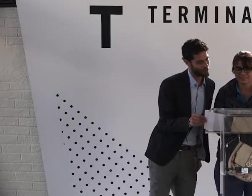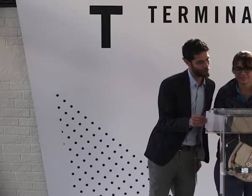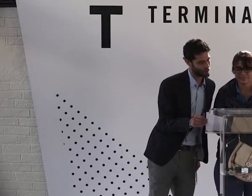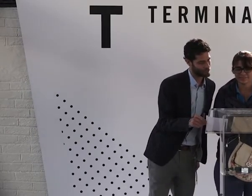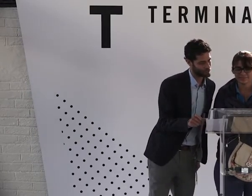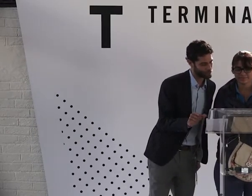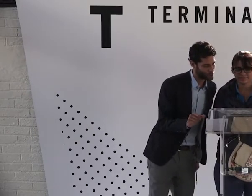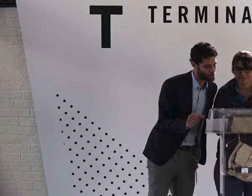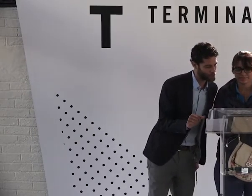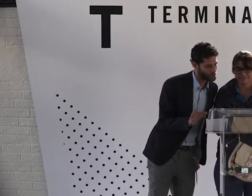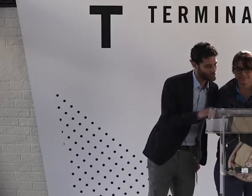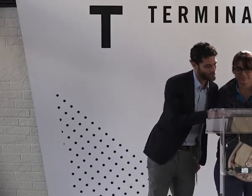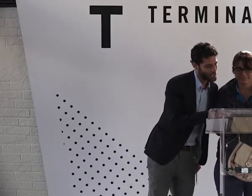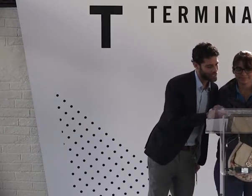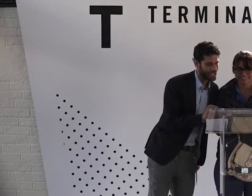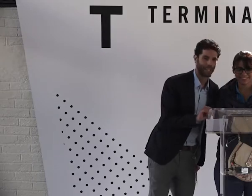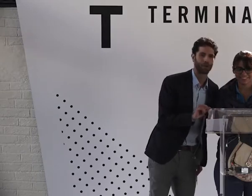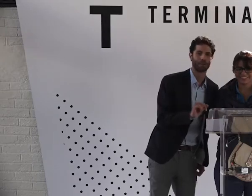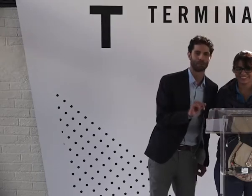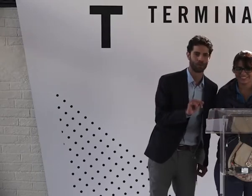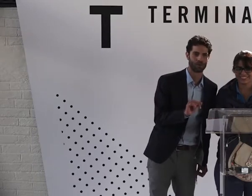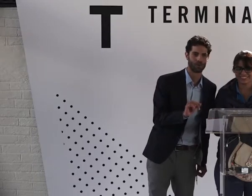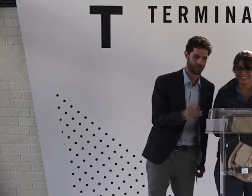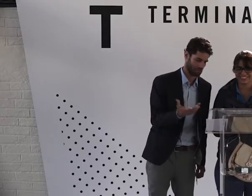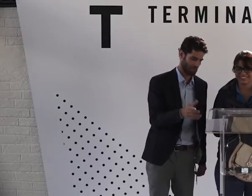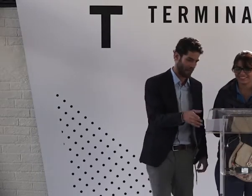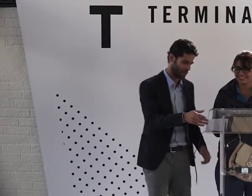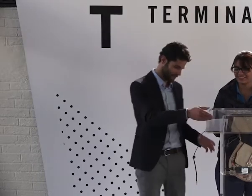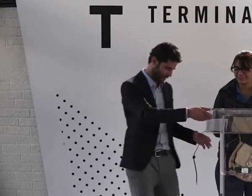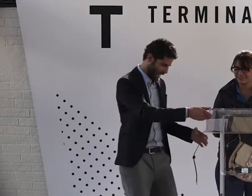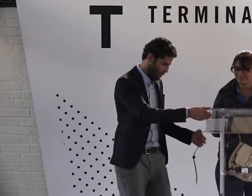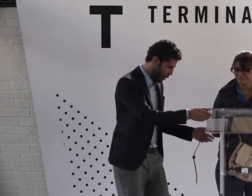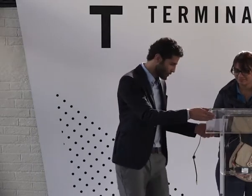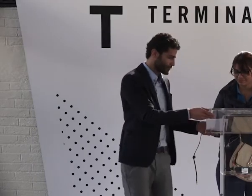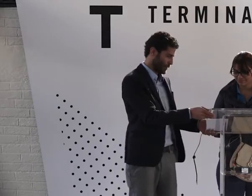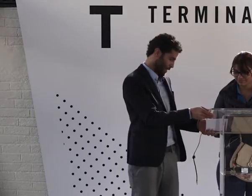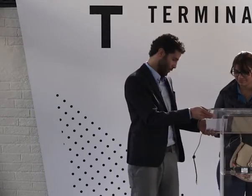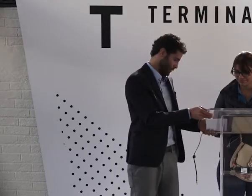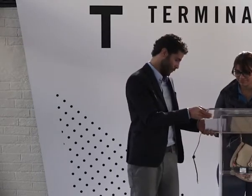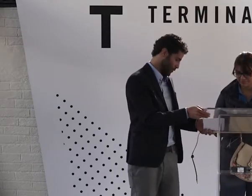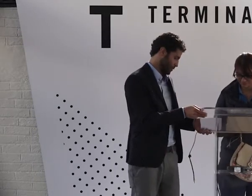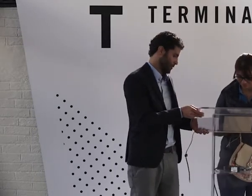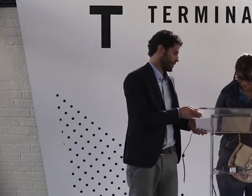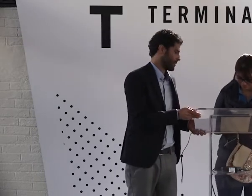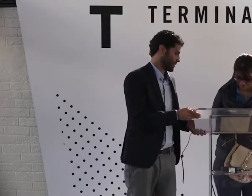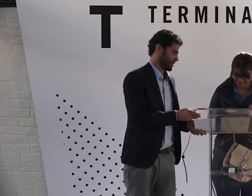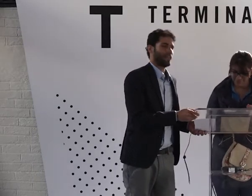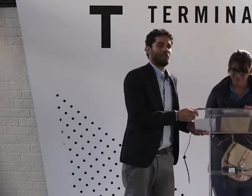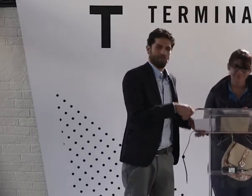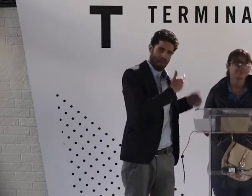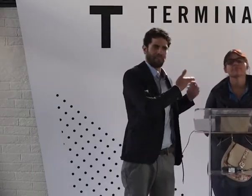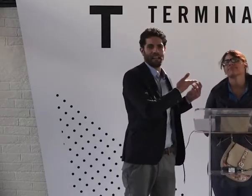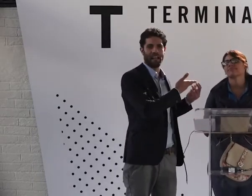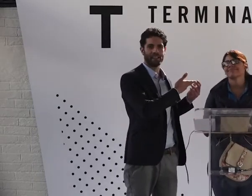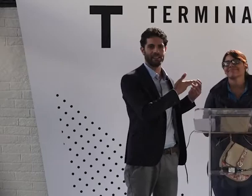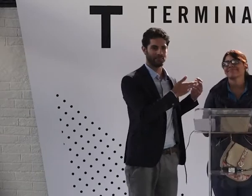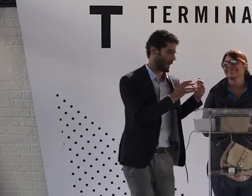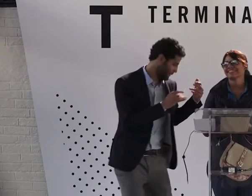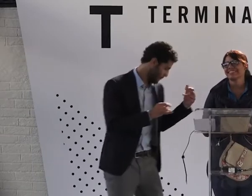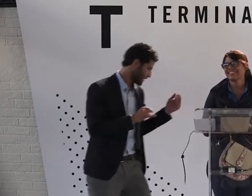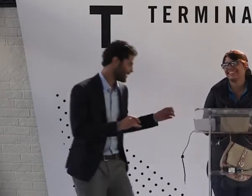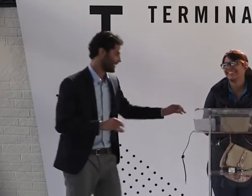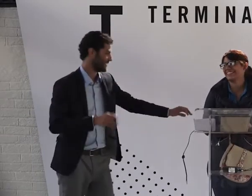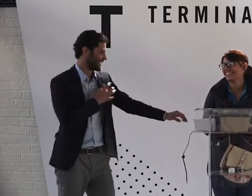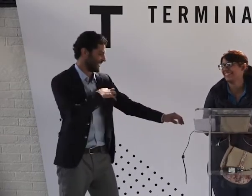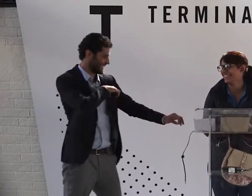Escogiste el nuevo tesoro de la juventud. Va. El nuevo tesoro de la juventud. Andrea.